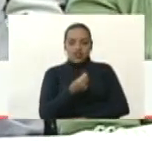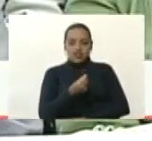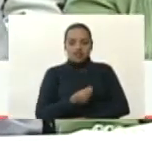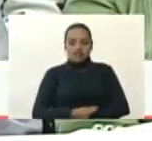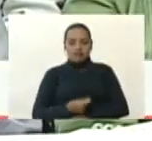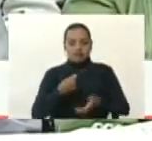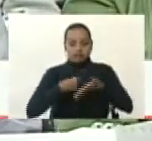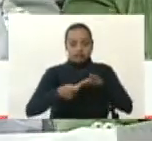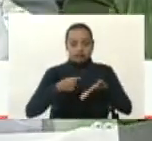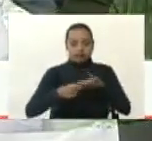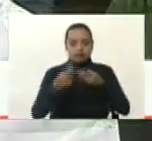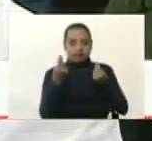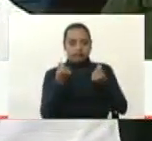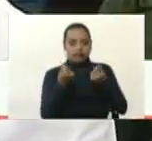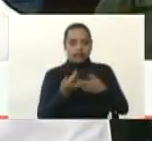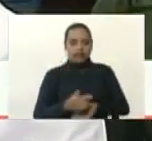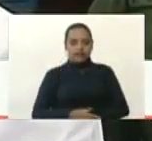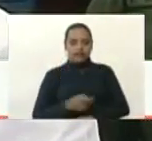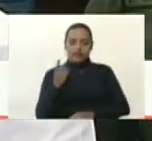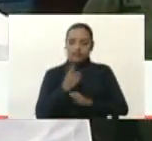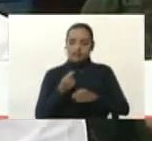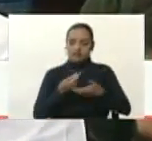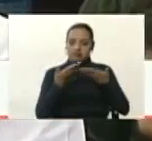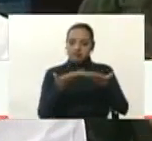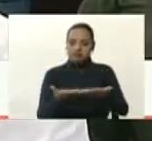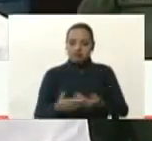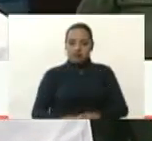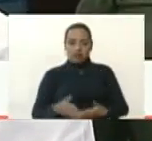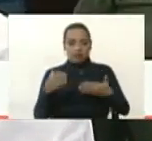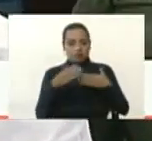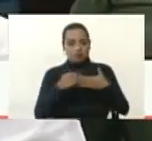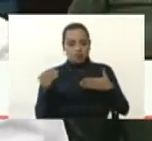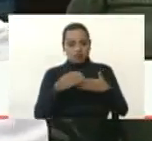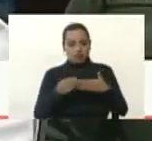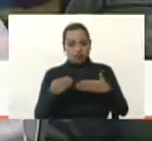billete que hay que invertir en bolívares,